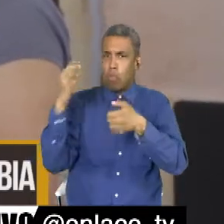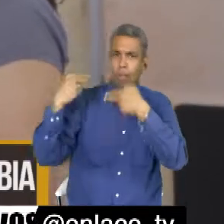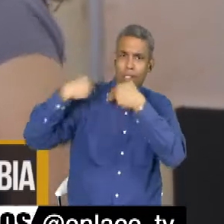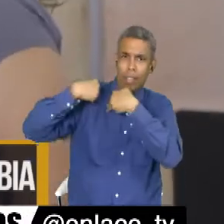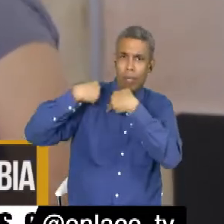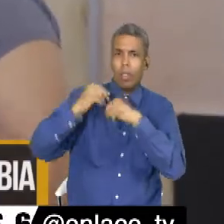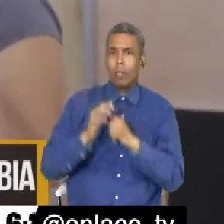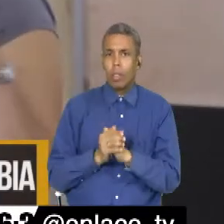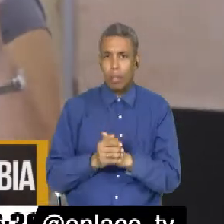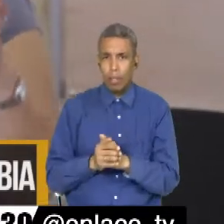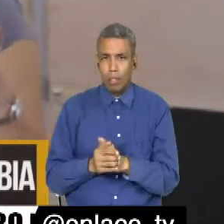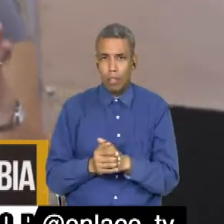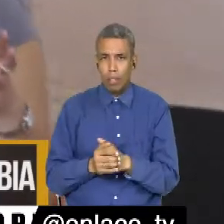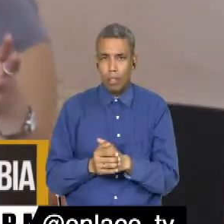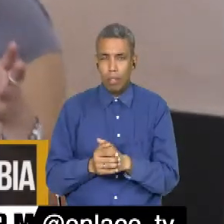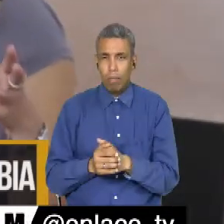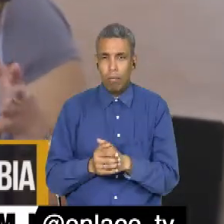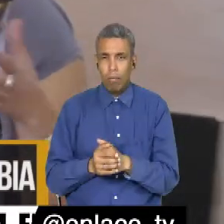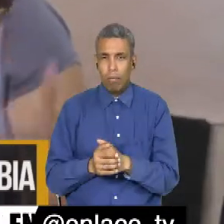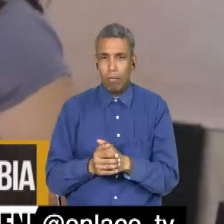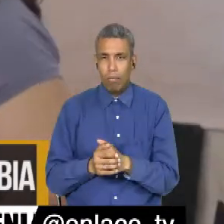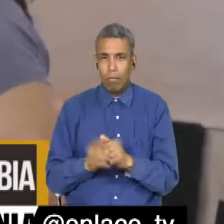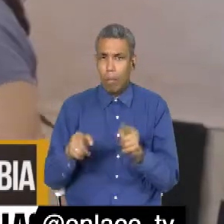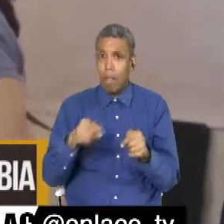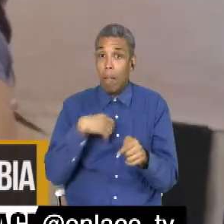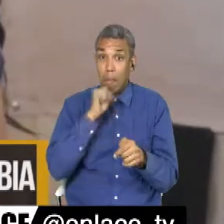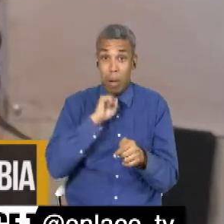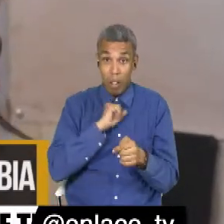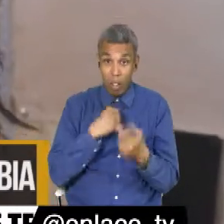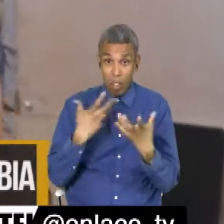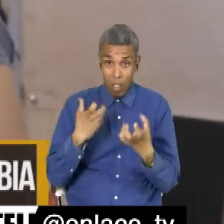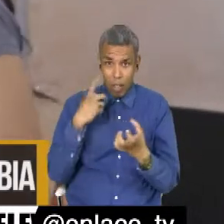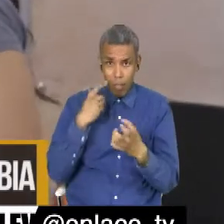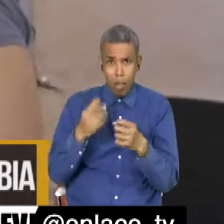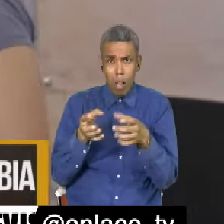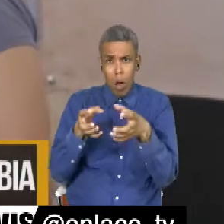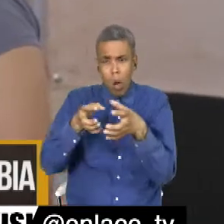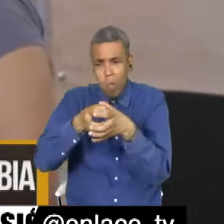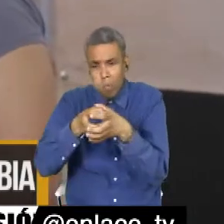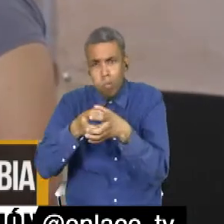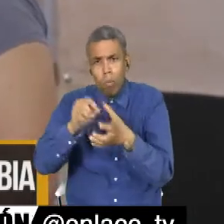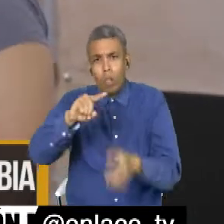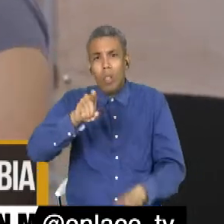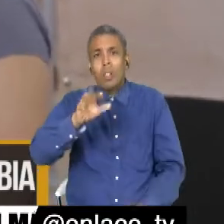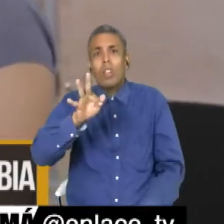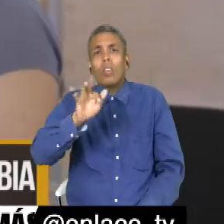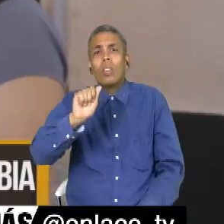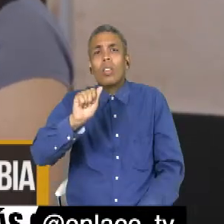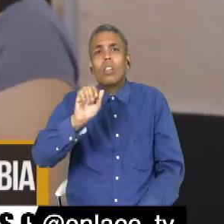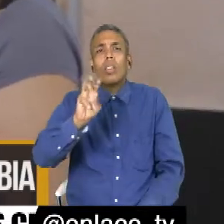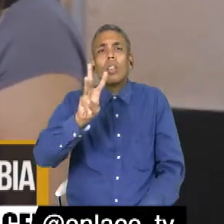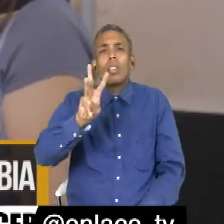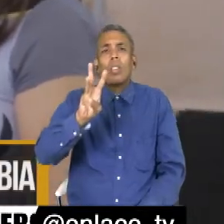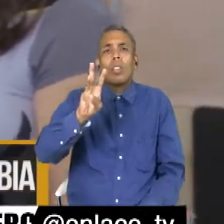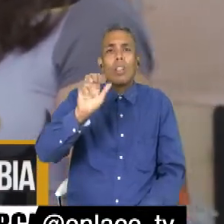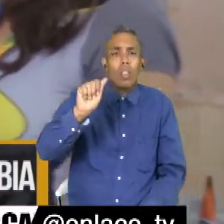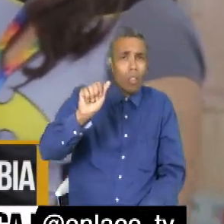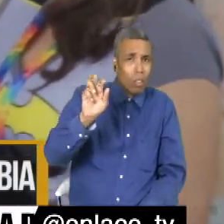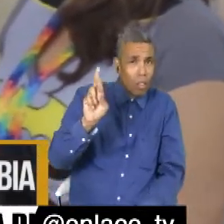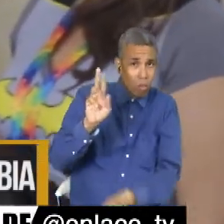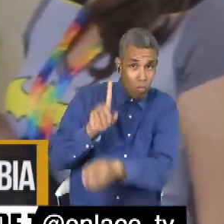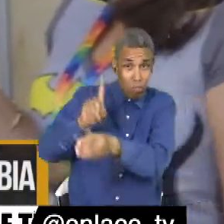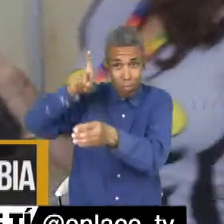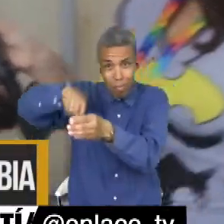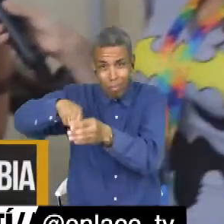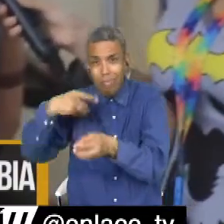piloto rebelde. Y si alguien de Barranca Bermeja quiere hacer parte de esta familia de Star Wars Colombia, ¿qué debe hacer? Debe ingresar a